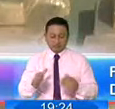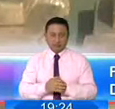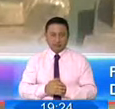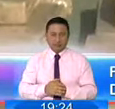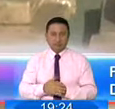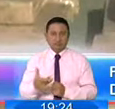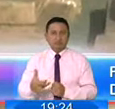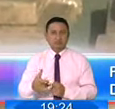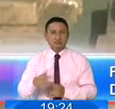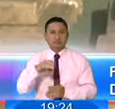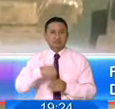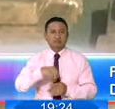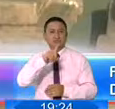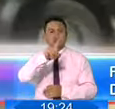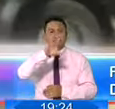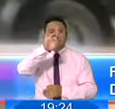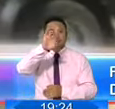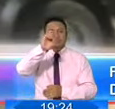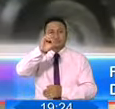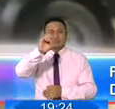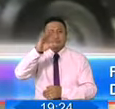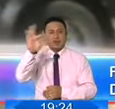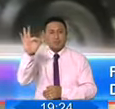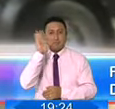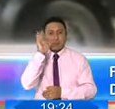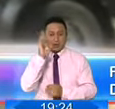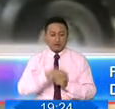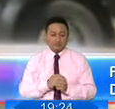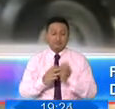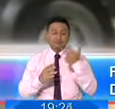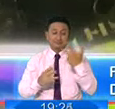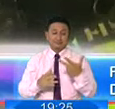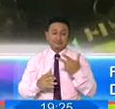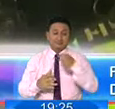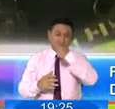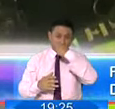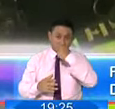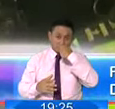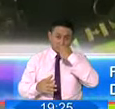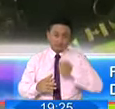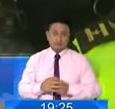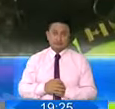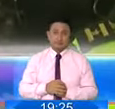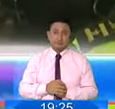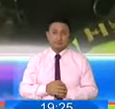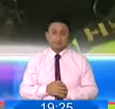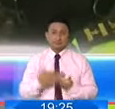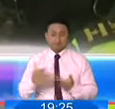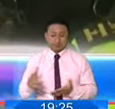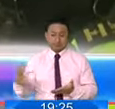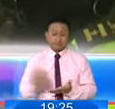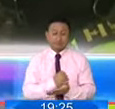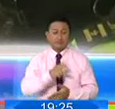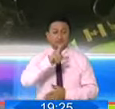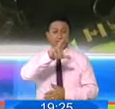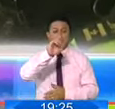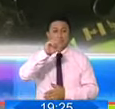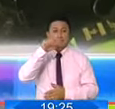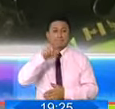que contenían 180 kilos de marihuana y 3 de cocaína. Consecuentemente se saca del mercado 30.000